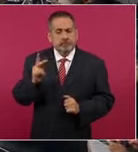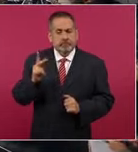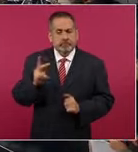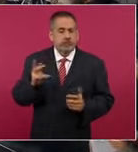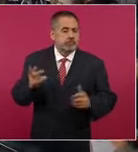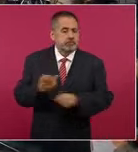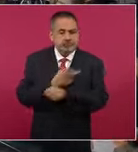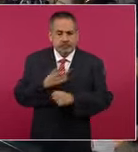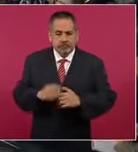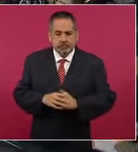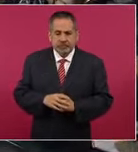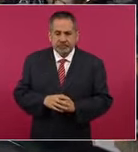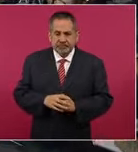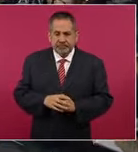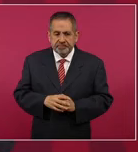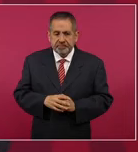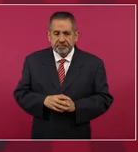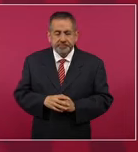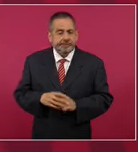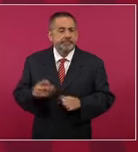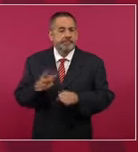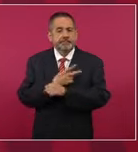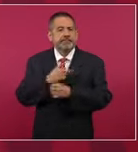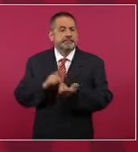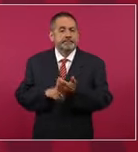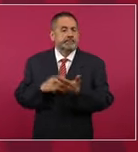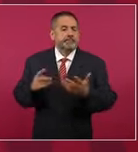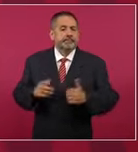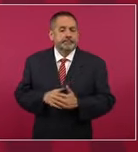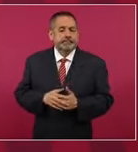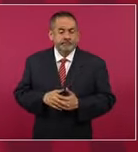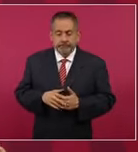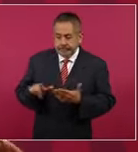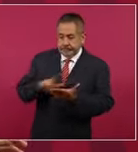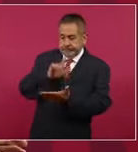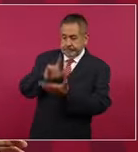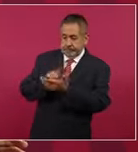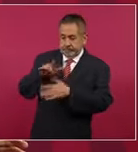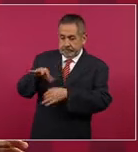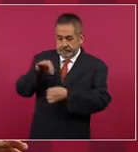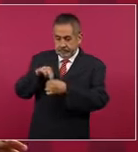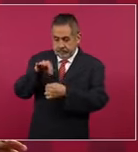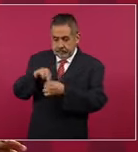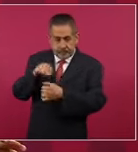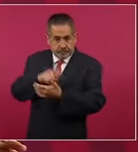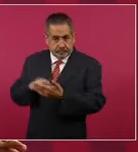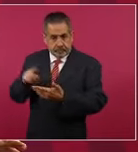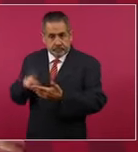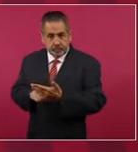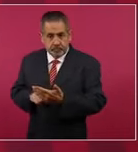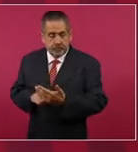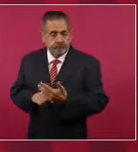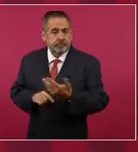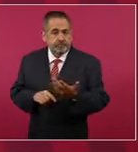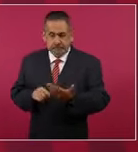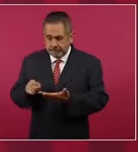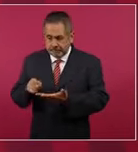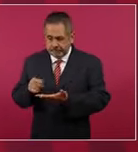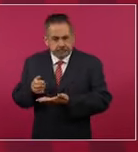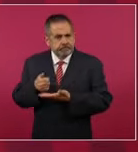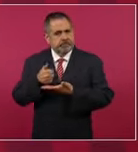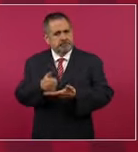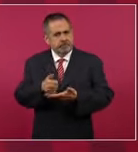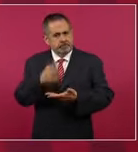¿qué pasa con la ley electoral? Pues ayuda en ese